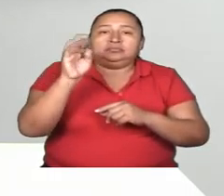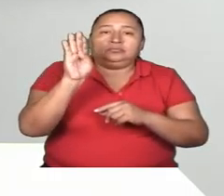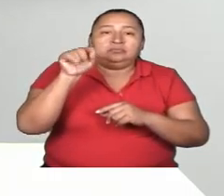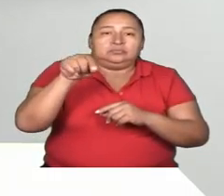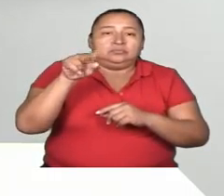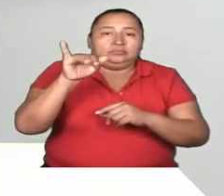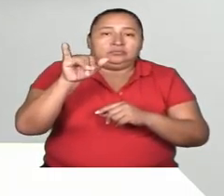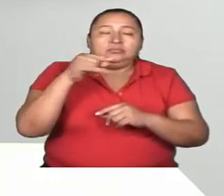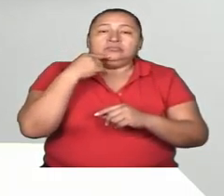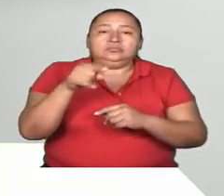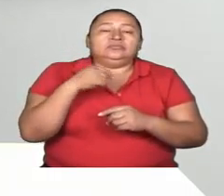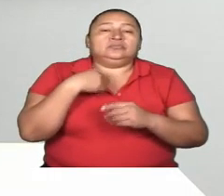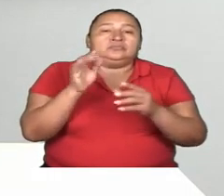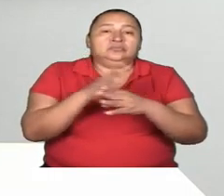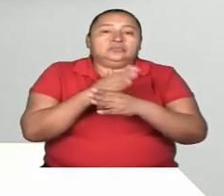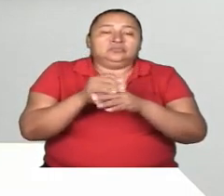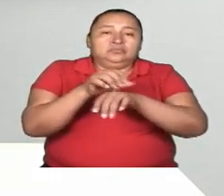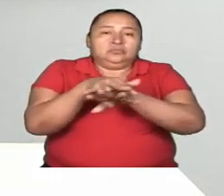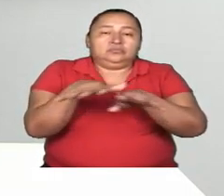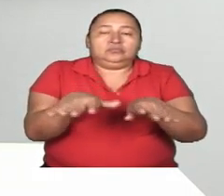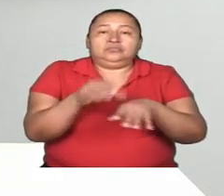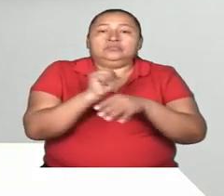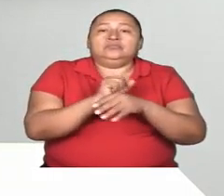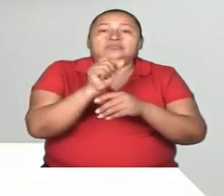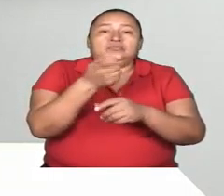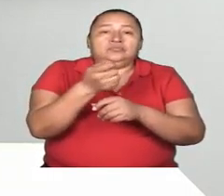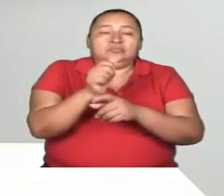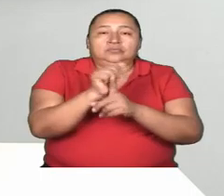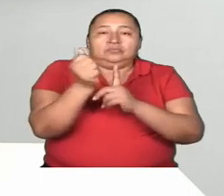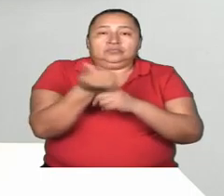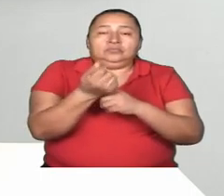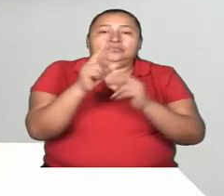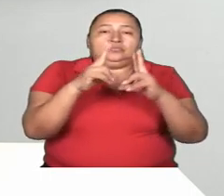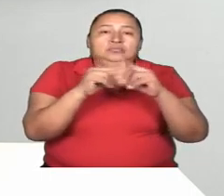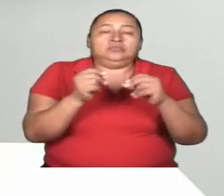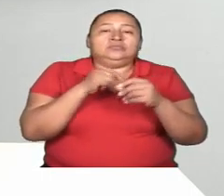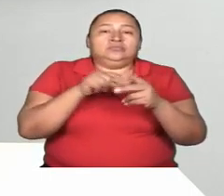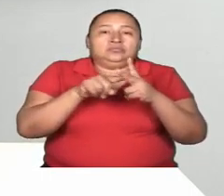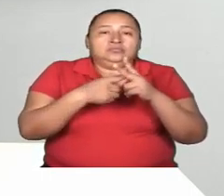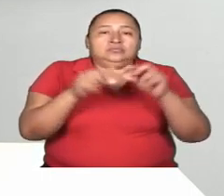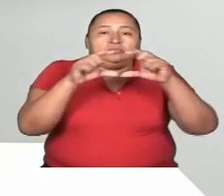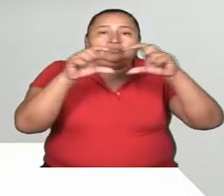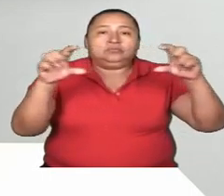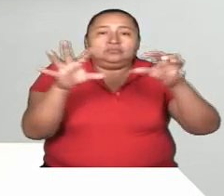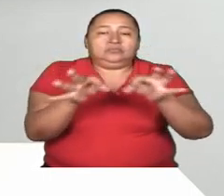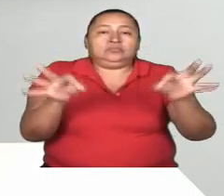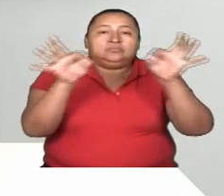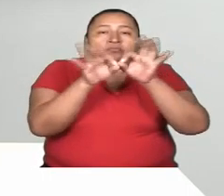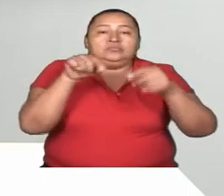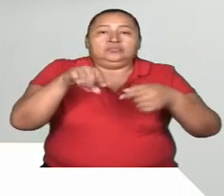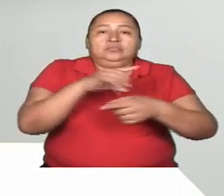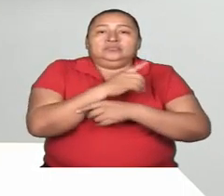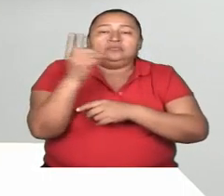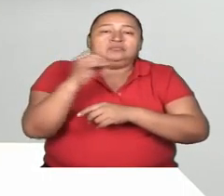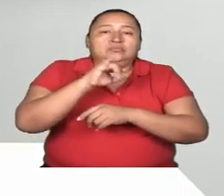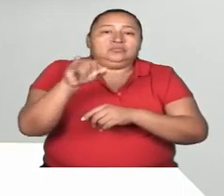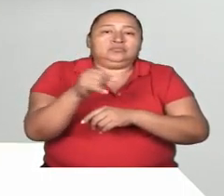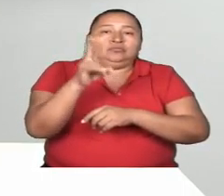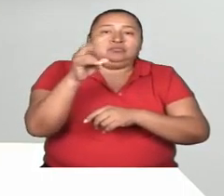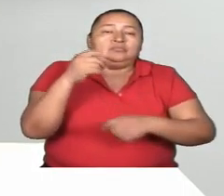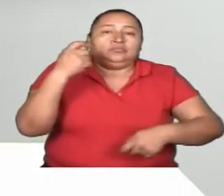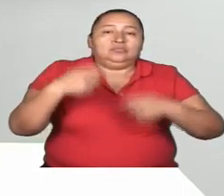www.asamblea.gob.ni y a través de nuestra red social en Facebook, Canal Parlamentario Nicaragua. De inmediato les dejamos con nuestros titulares correspondientes a este jueves